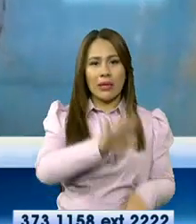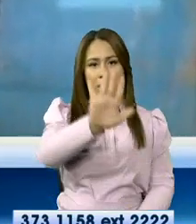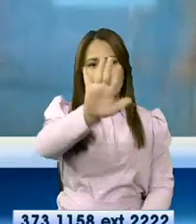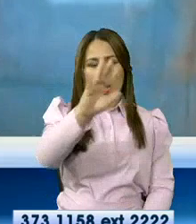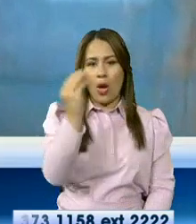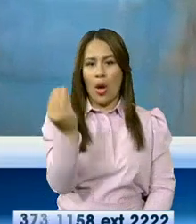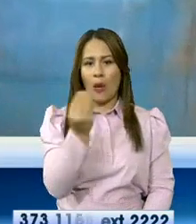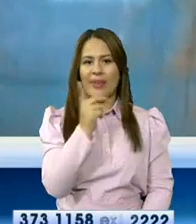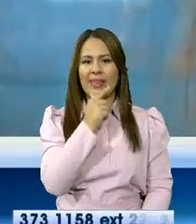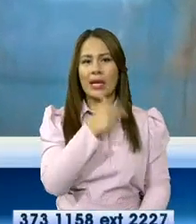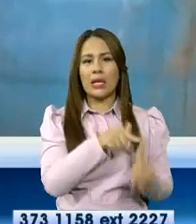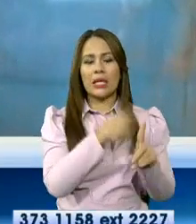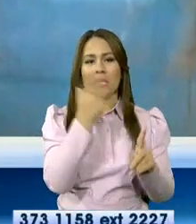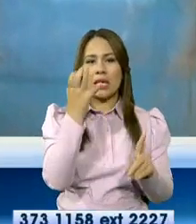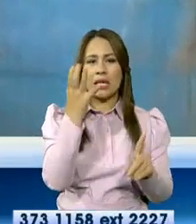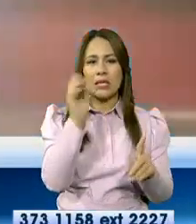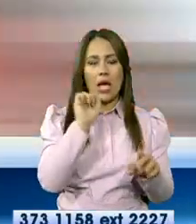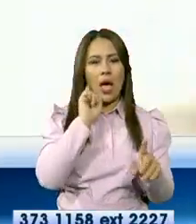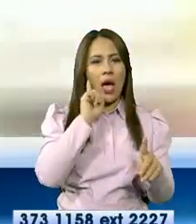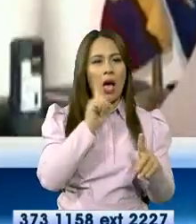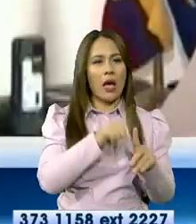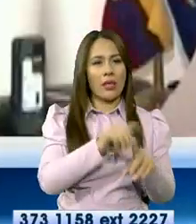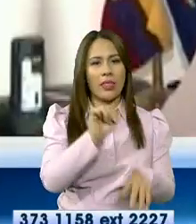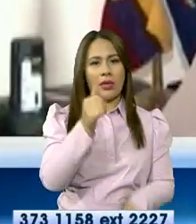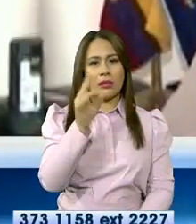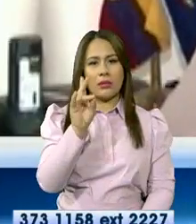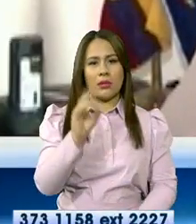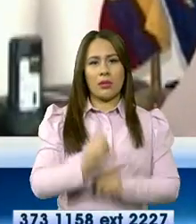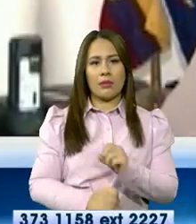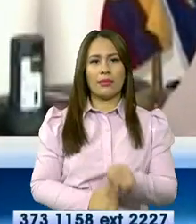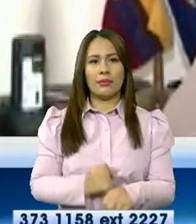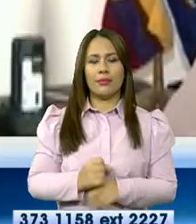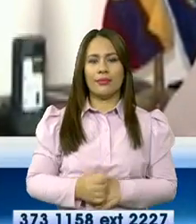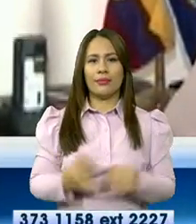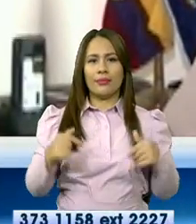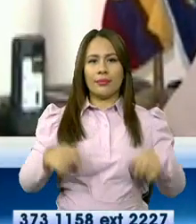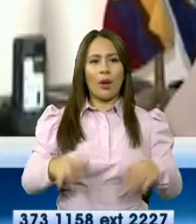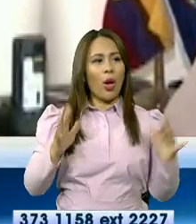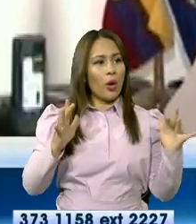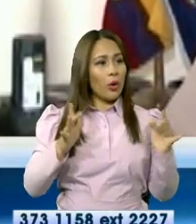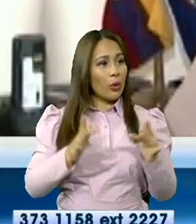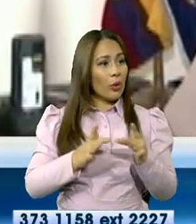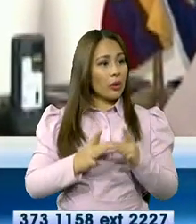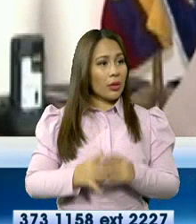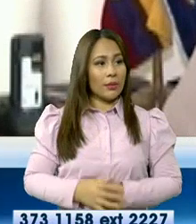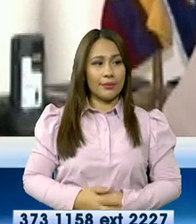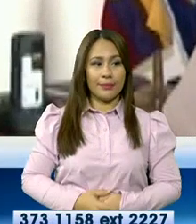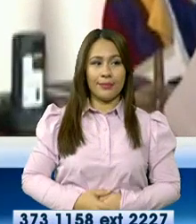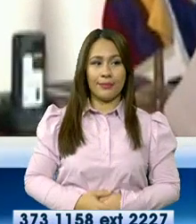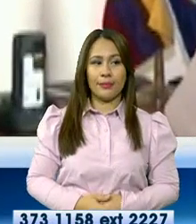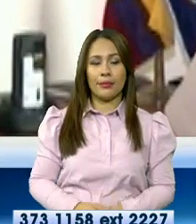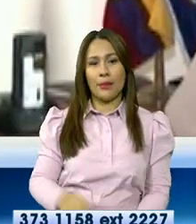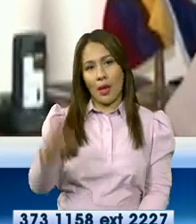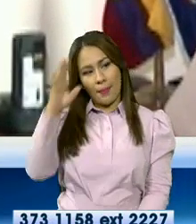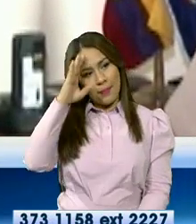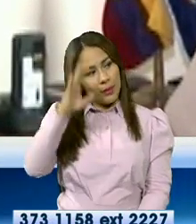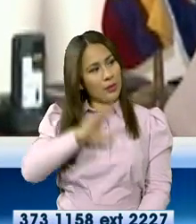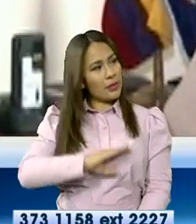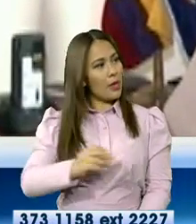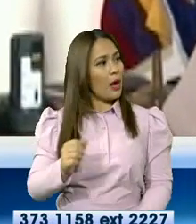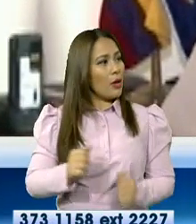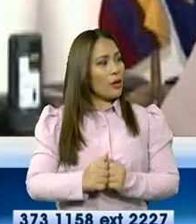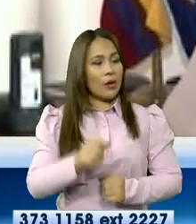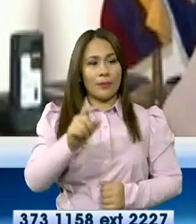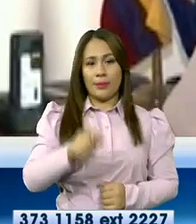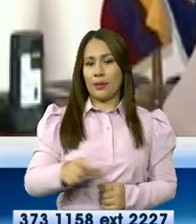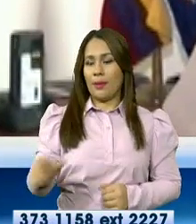en edades de 15 a 17 años. En el lugar tomamos contacto y se toma contacto personal policial con el presidente de la Junta